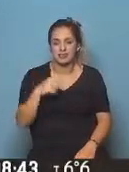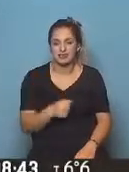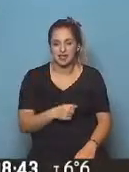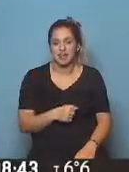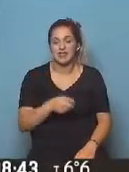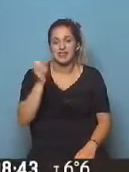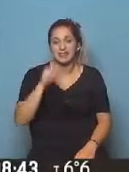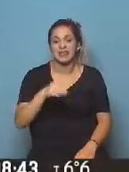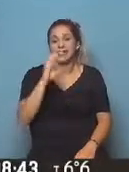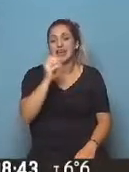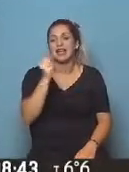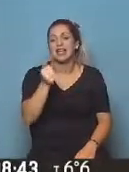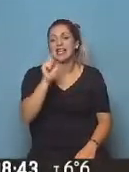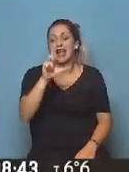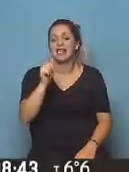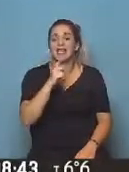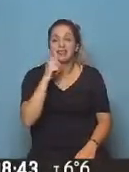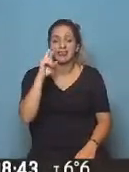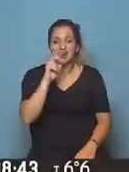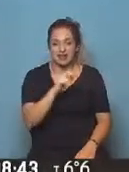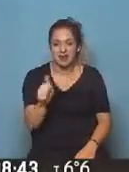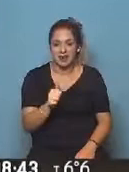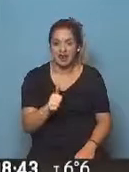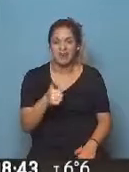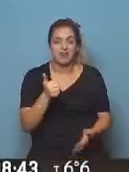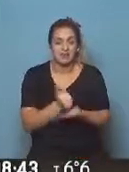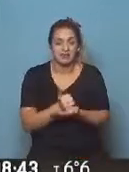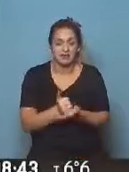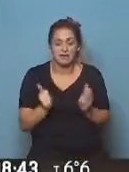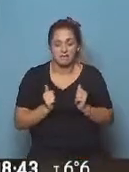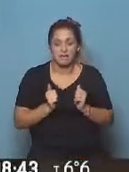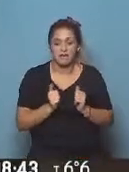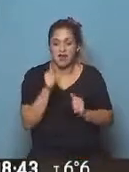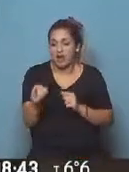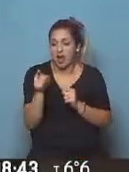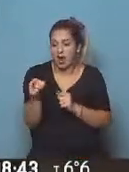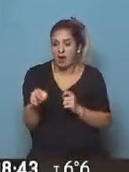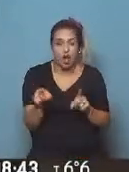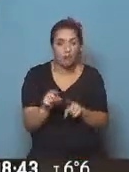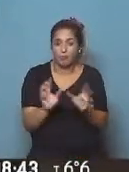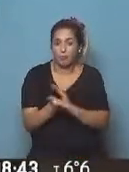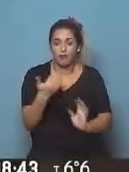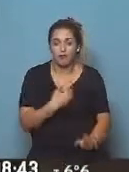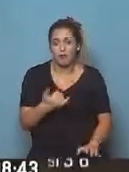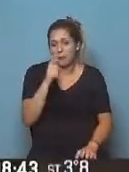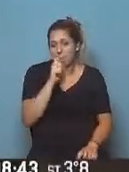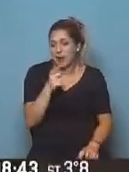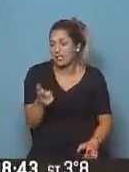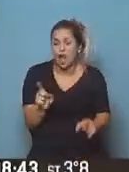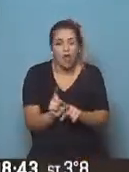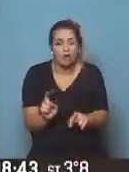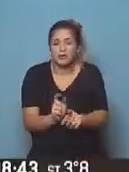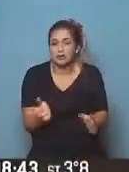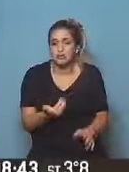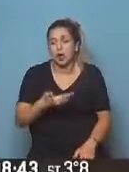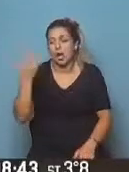banquillo de los acusados es lo mismo que si estuviera sentado macri así que no son buenas sobre todo porque